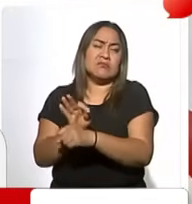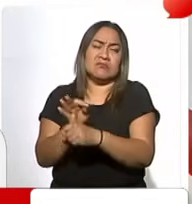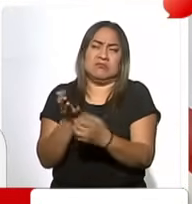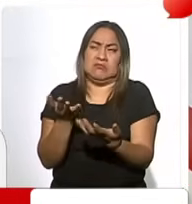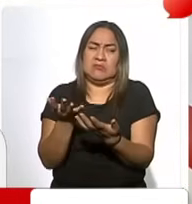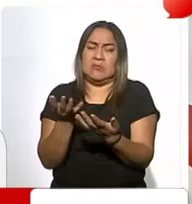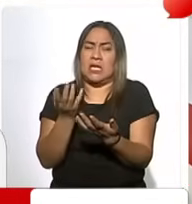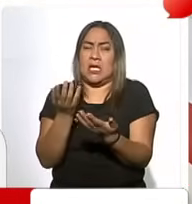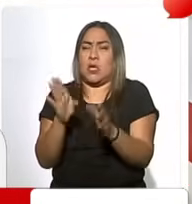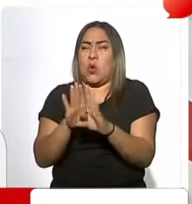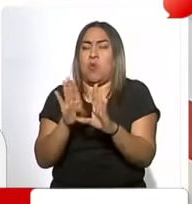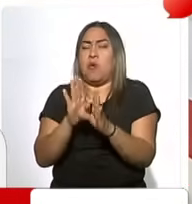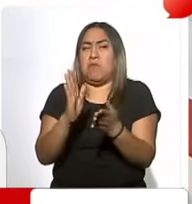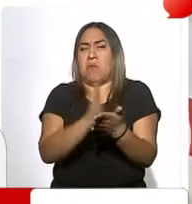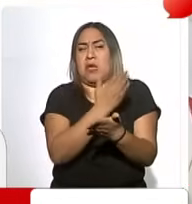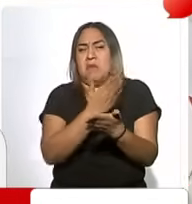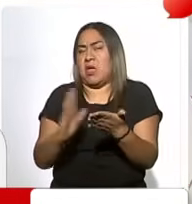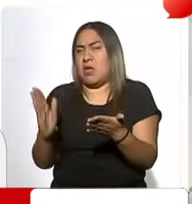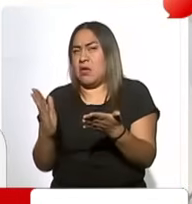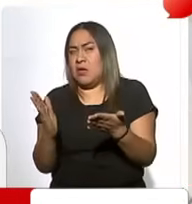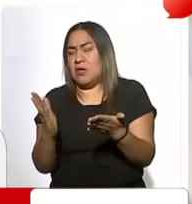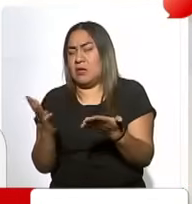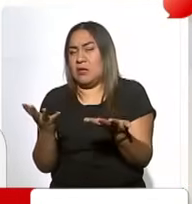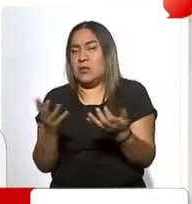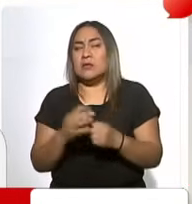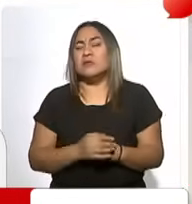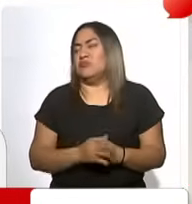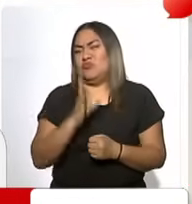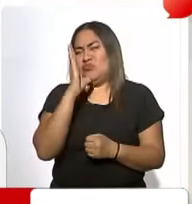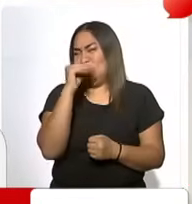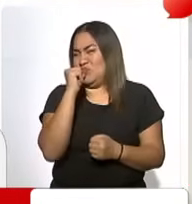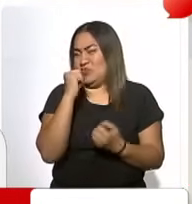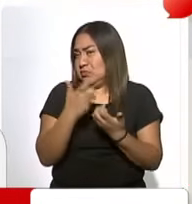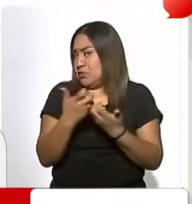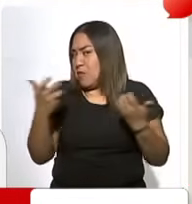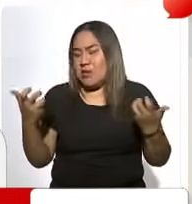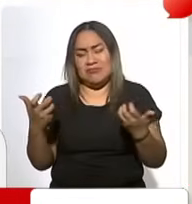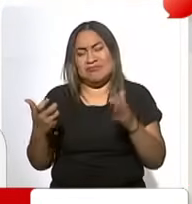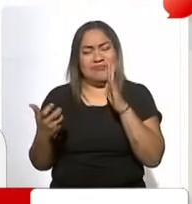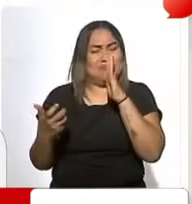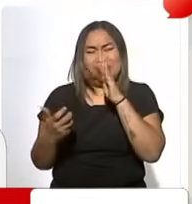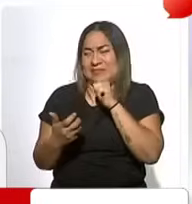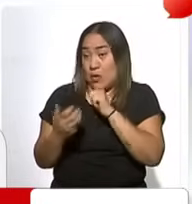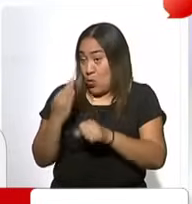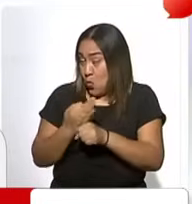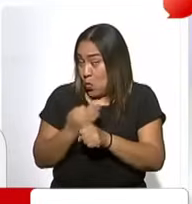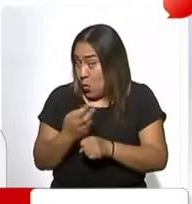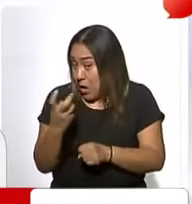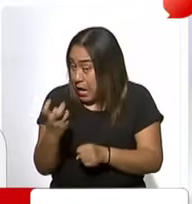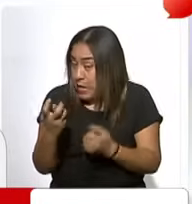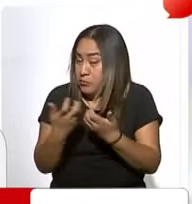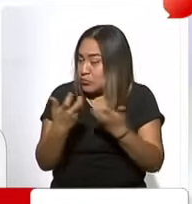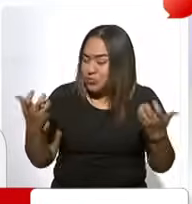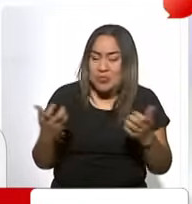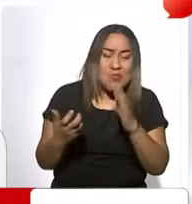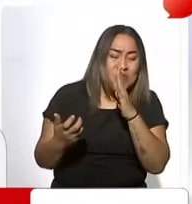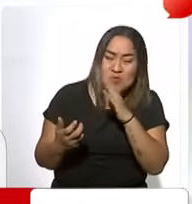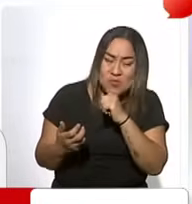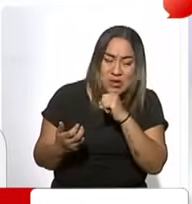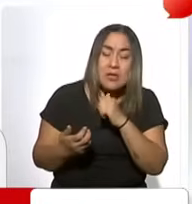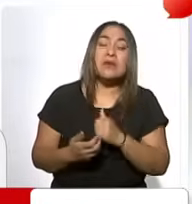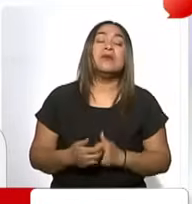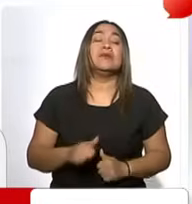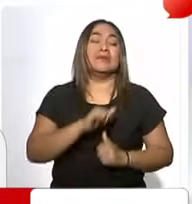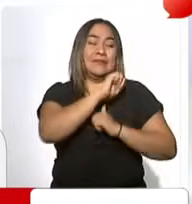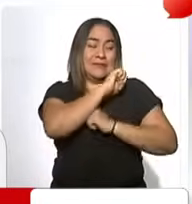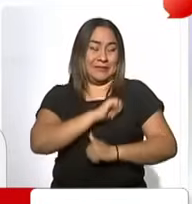cómo cómo ves esa discusión no se puede dividir y no se puede Separar en este caso en particular es inseparable porque la sede